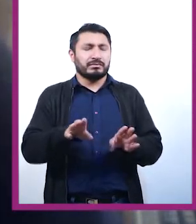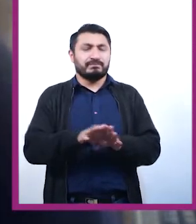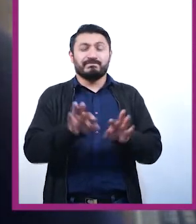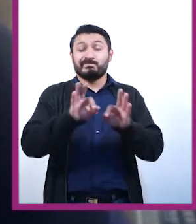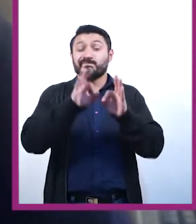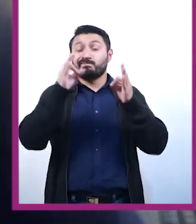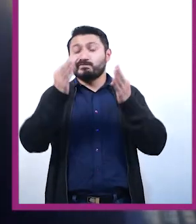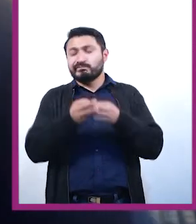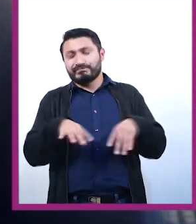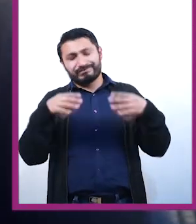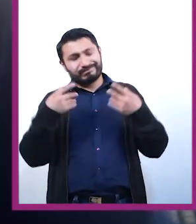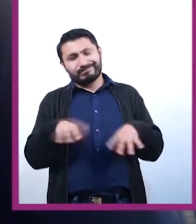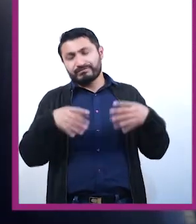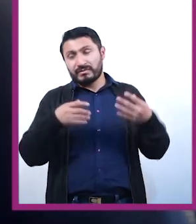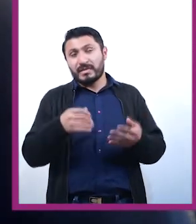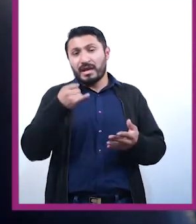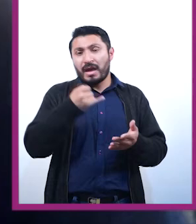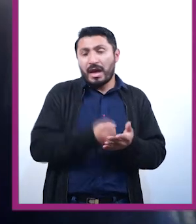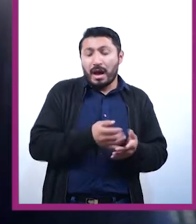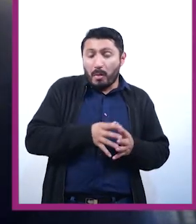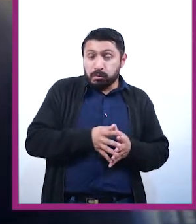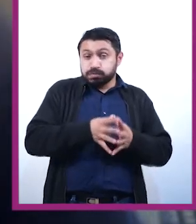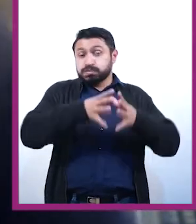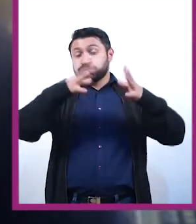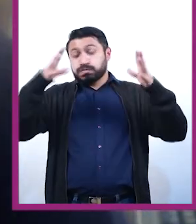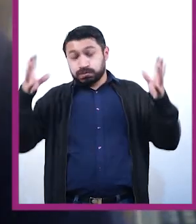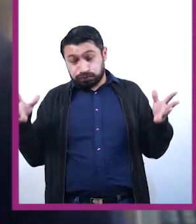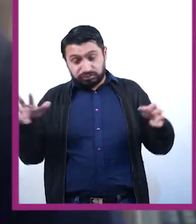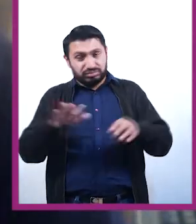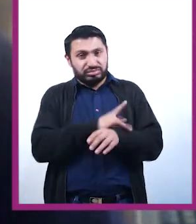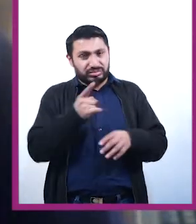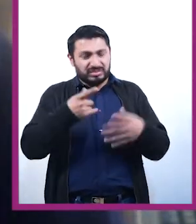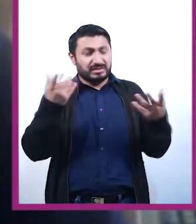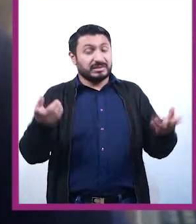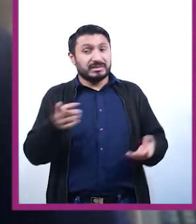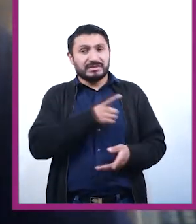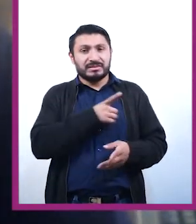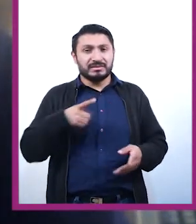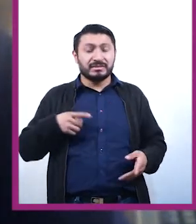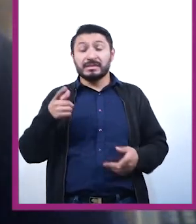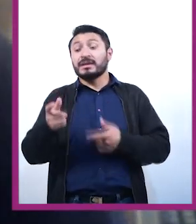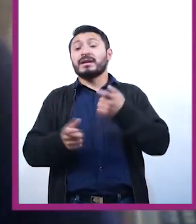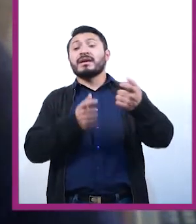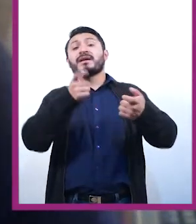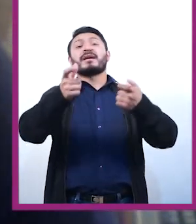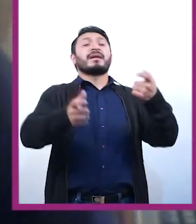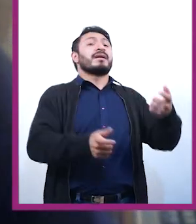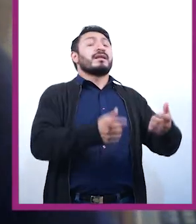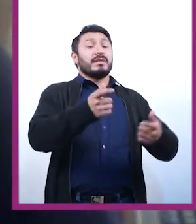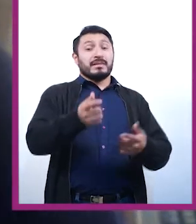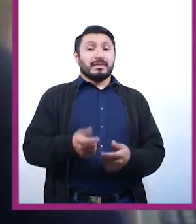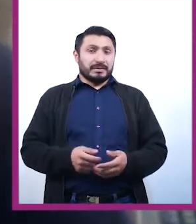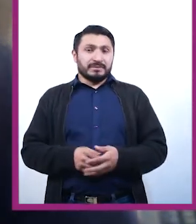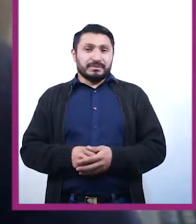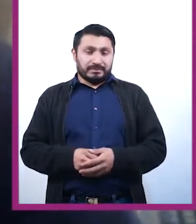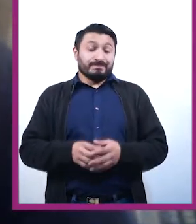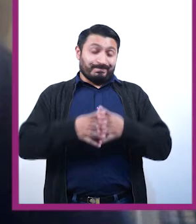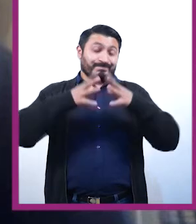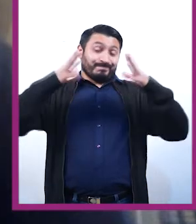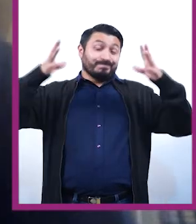dinámica llevó a la hiperinflación. Tuvieron que financiar con emisión monetaria